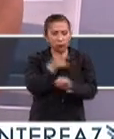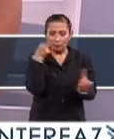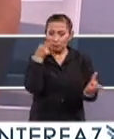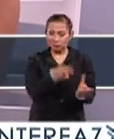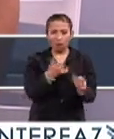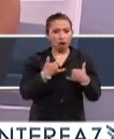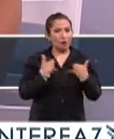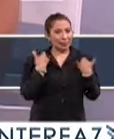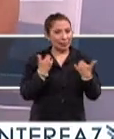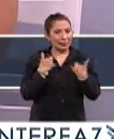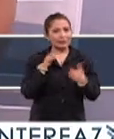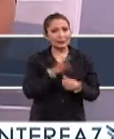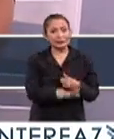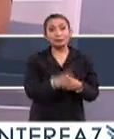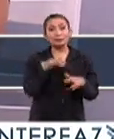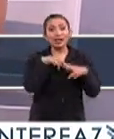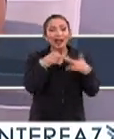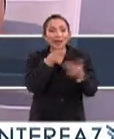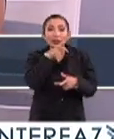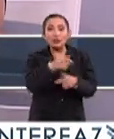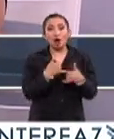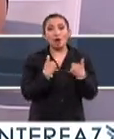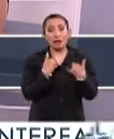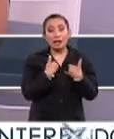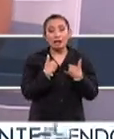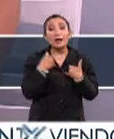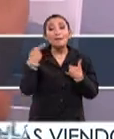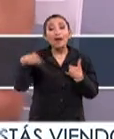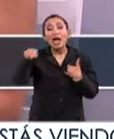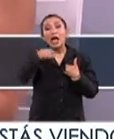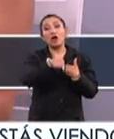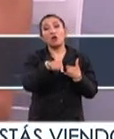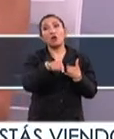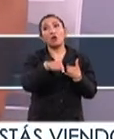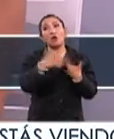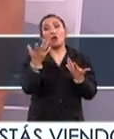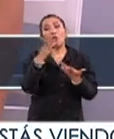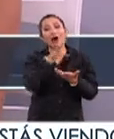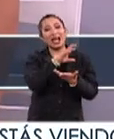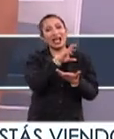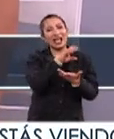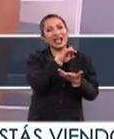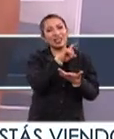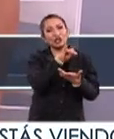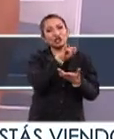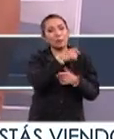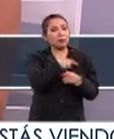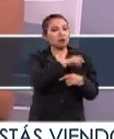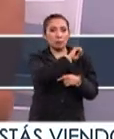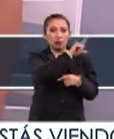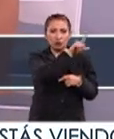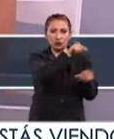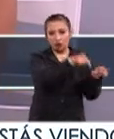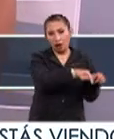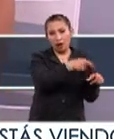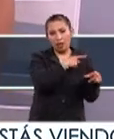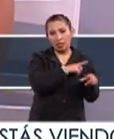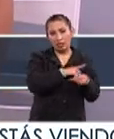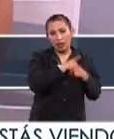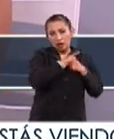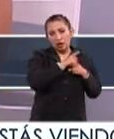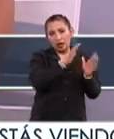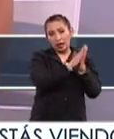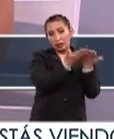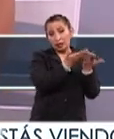para que sea de jóvenes. Es una revista de jóvenes, pero que la editan profesionales dentro de la Dirección de